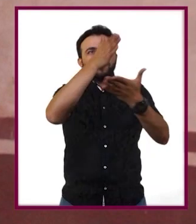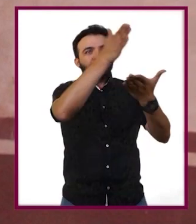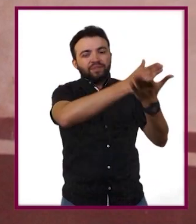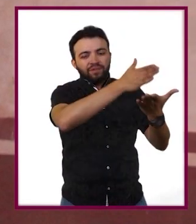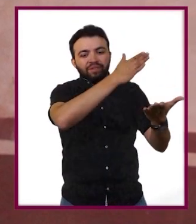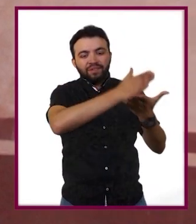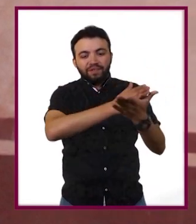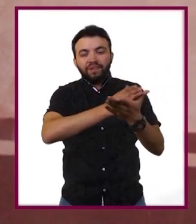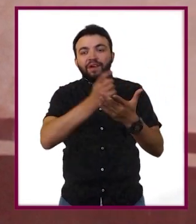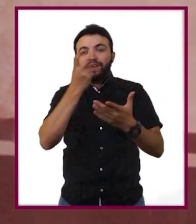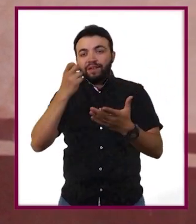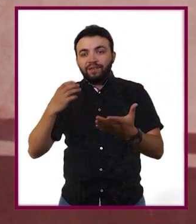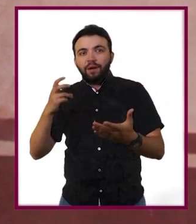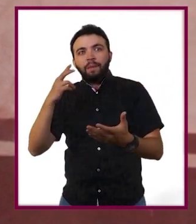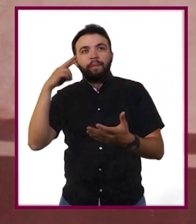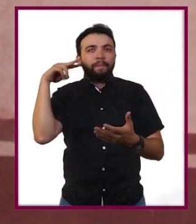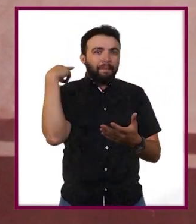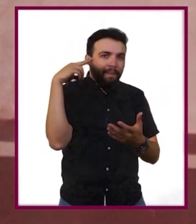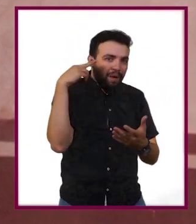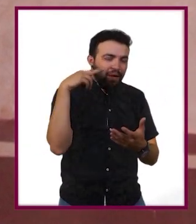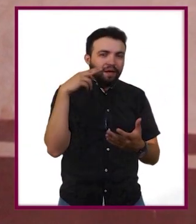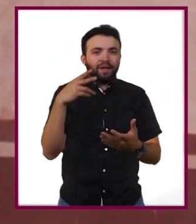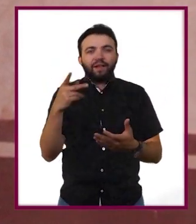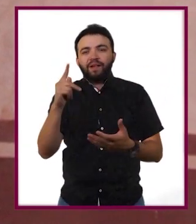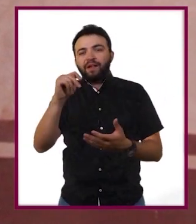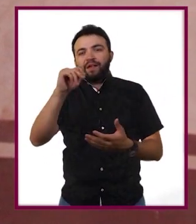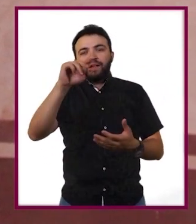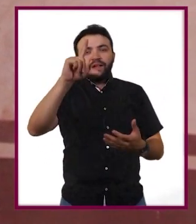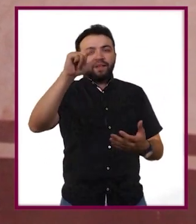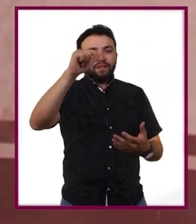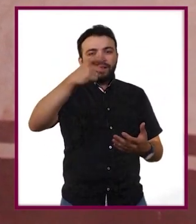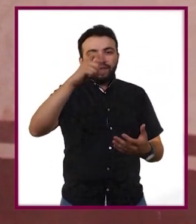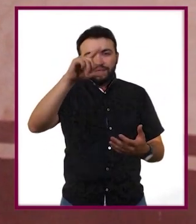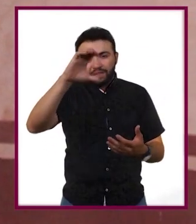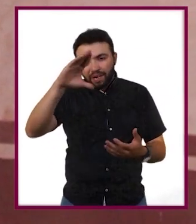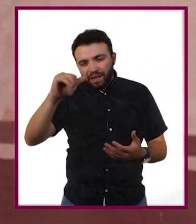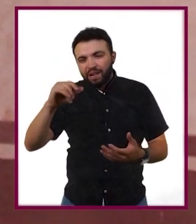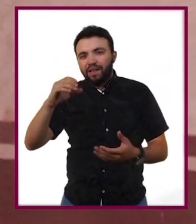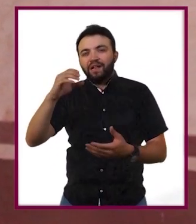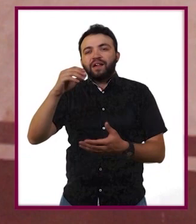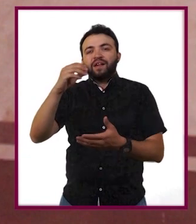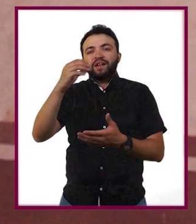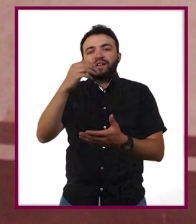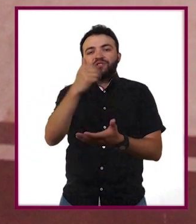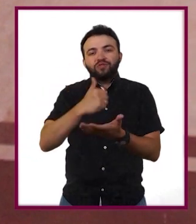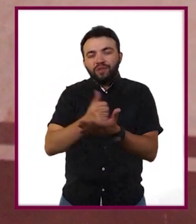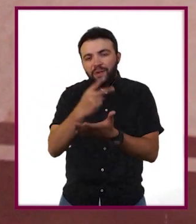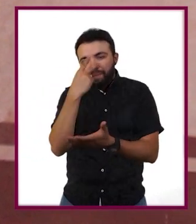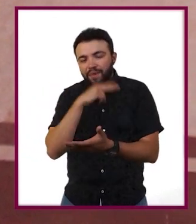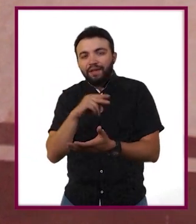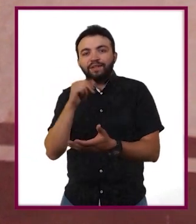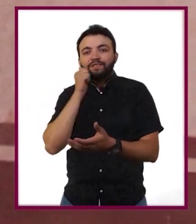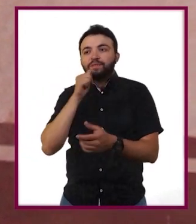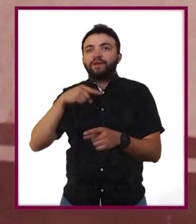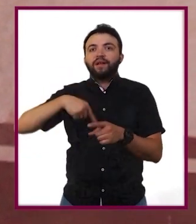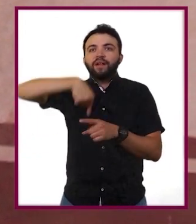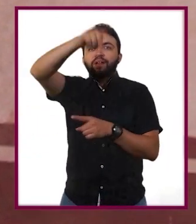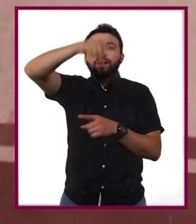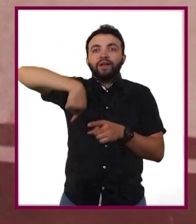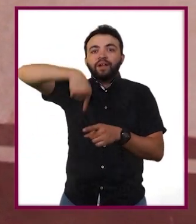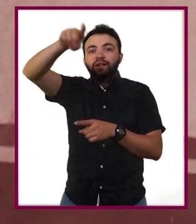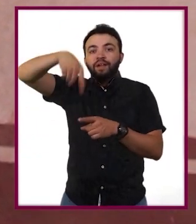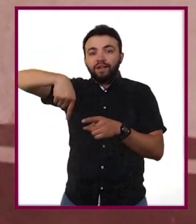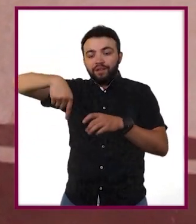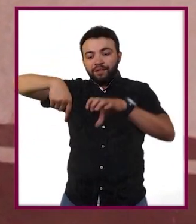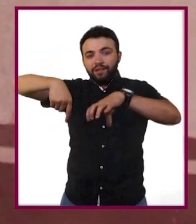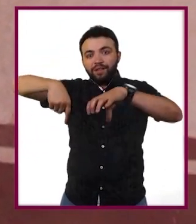al Pánuco, a Veracruz, Tlaxcala, Puebla, la Ciudad de México, todo el mundo pasaba por Otumba. Entonces,